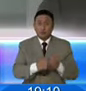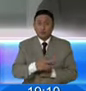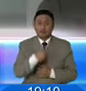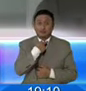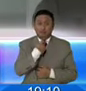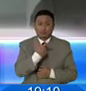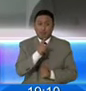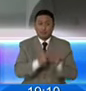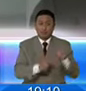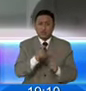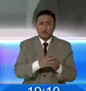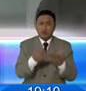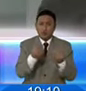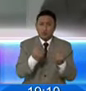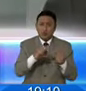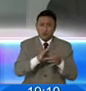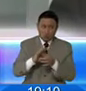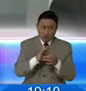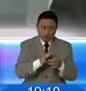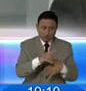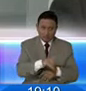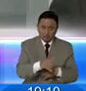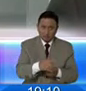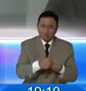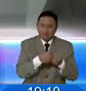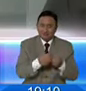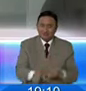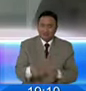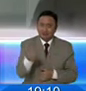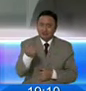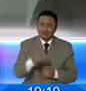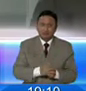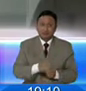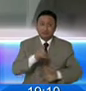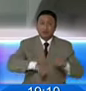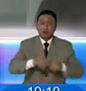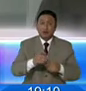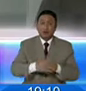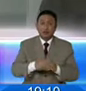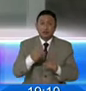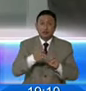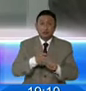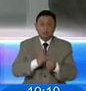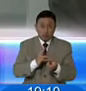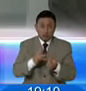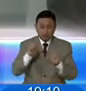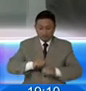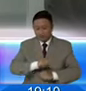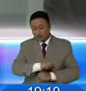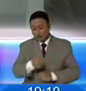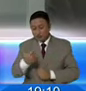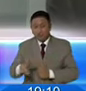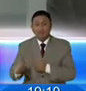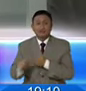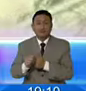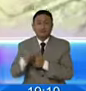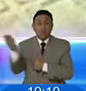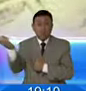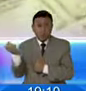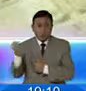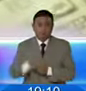para decenas de miles de compañeros, tanto de los que salieron como los que ya están a punto de salir y que cumplen los requisitos para